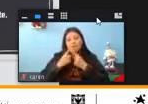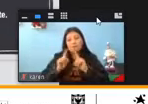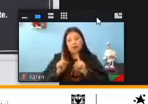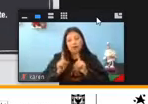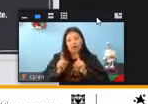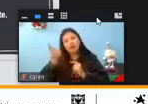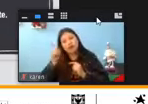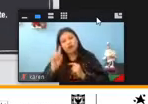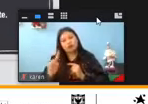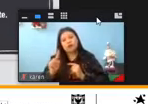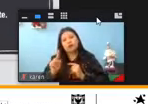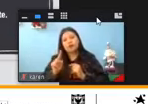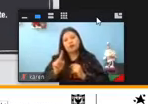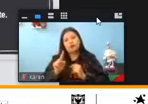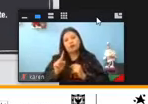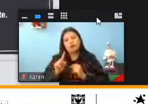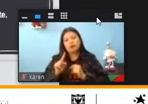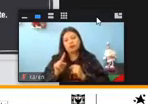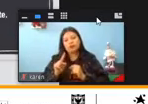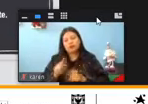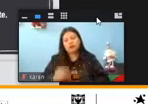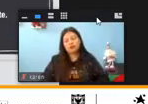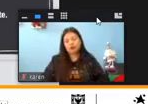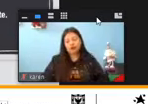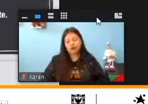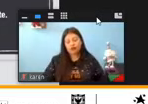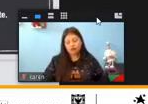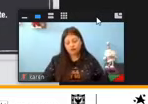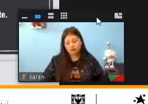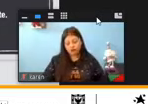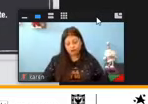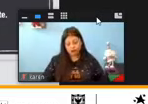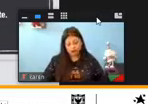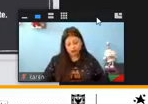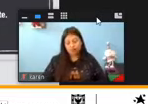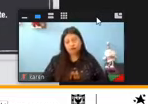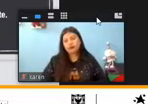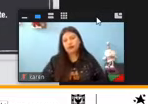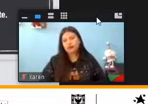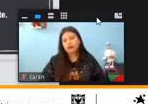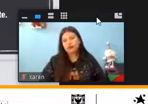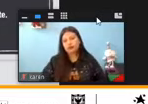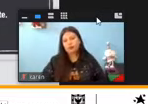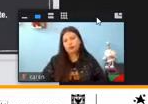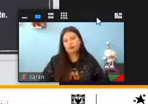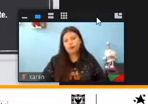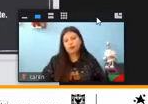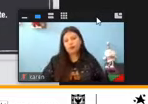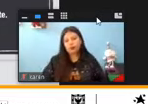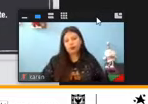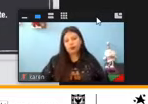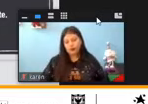manera crítica, que no sean unas memorias apologéticas, sino siempre como muy críticas.